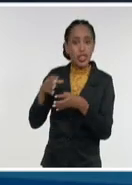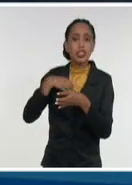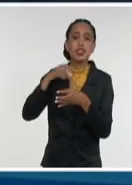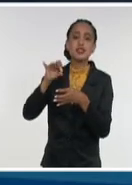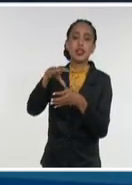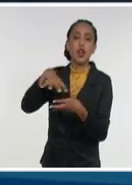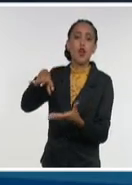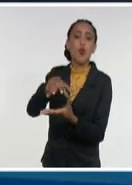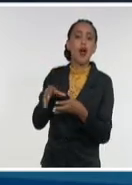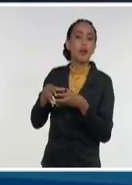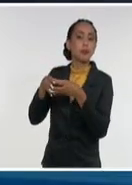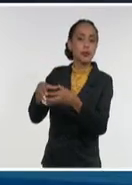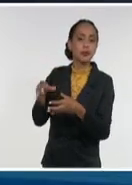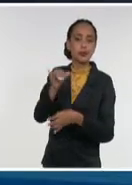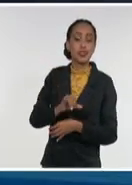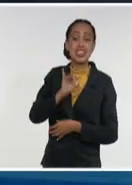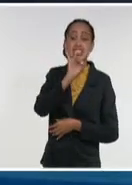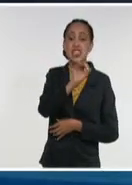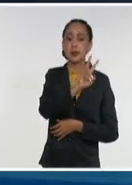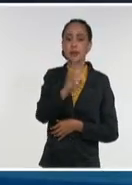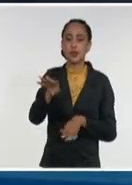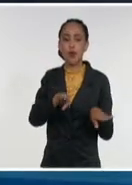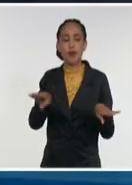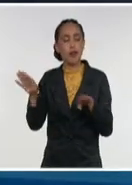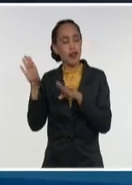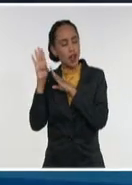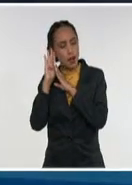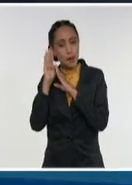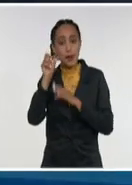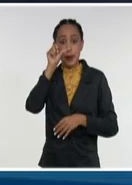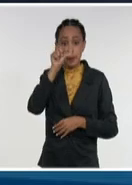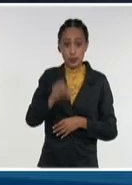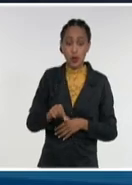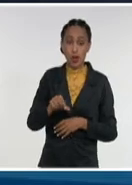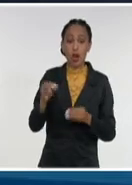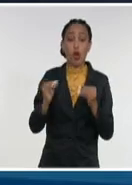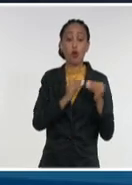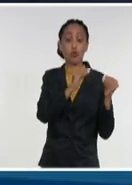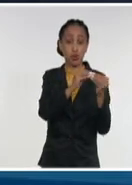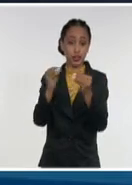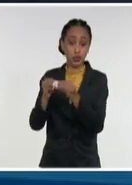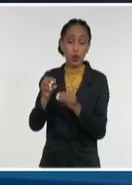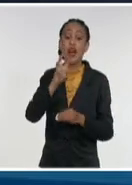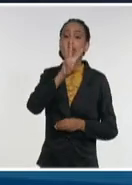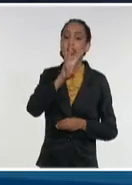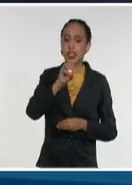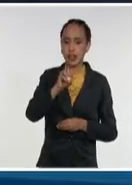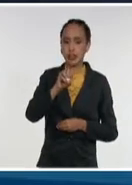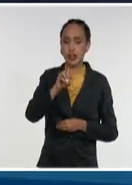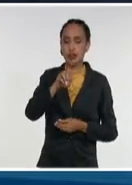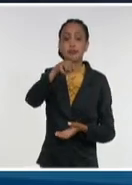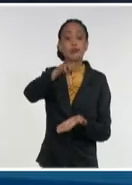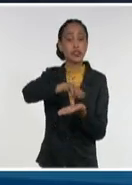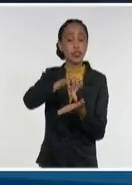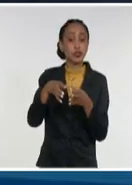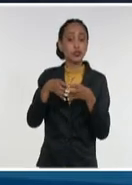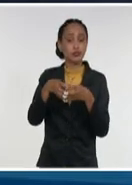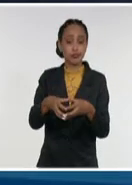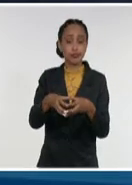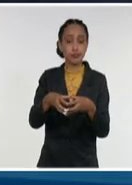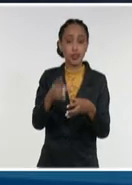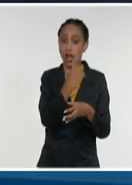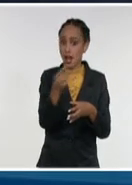de 722 camas. Y en el caso de contacto, la provincia tiene un total de 30 centros que incluyen centros en cada municipio